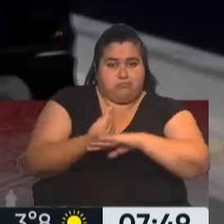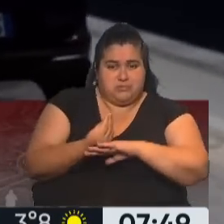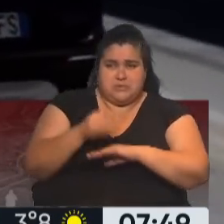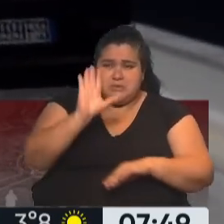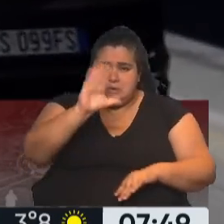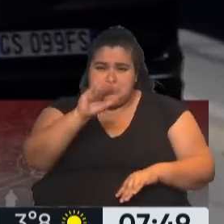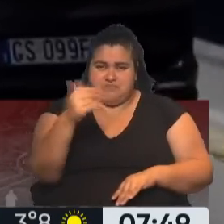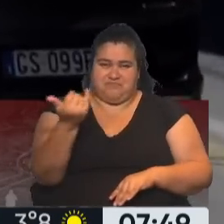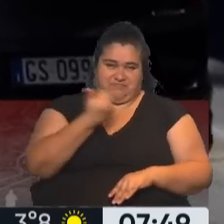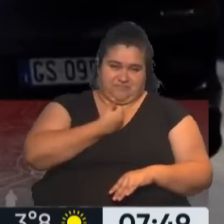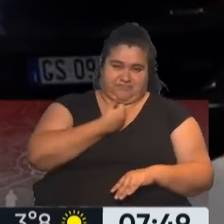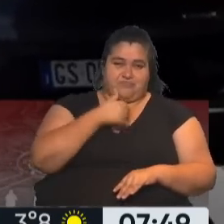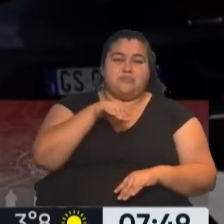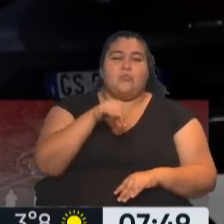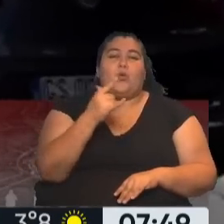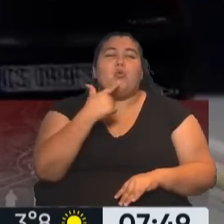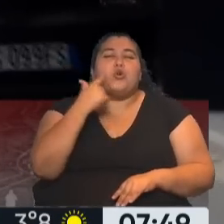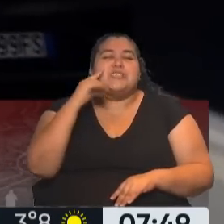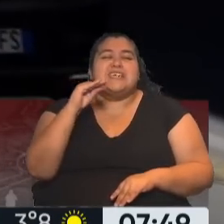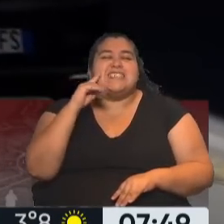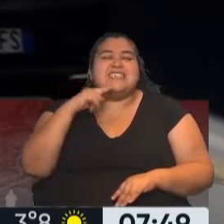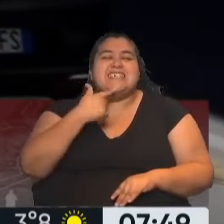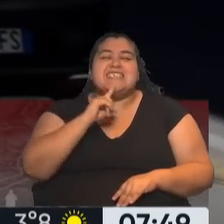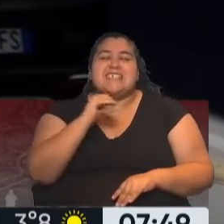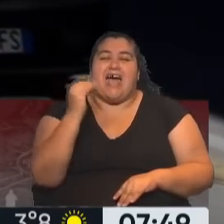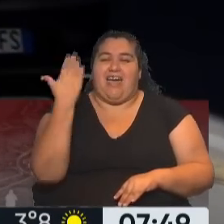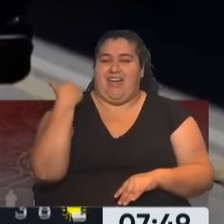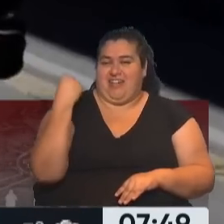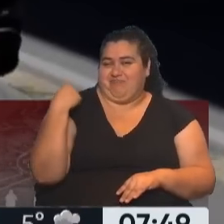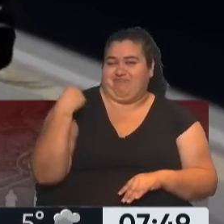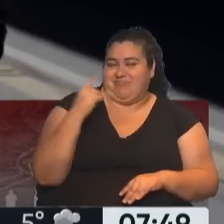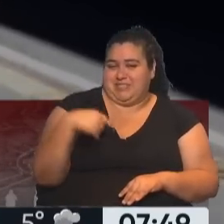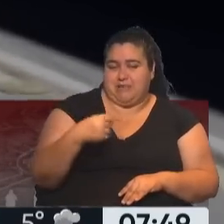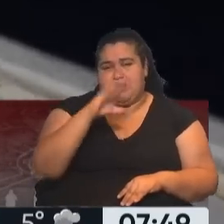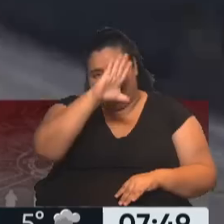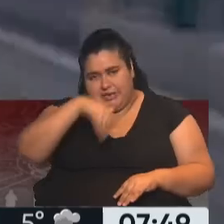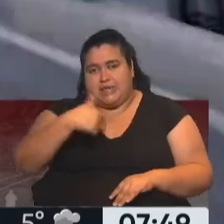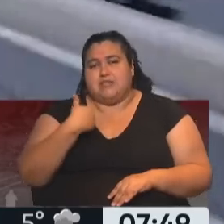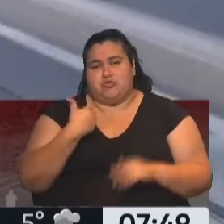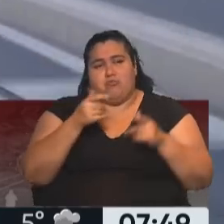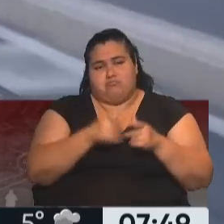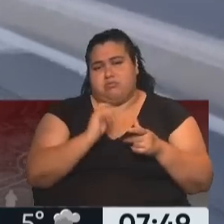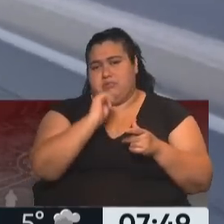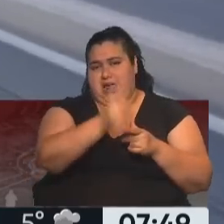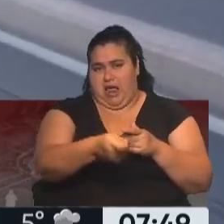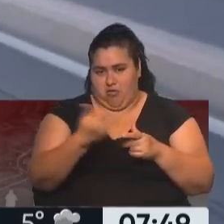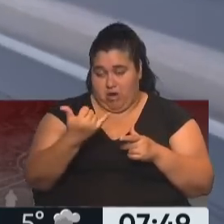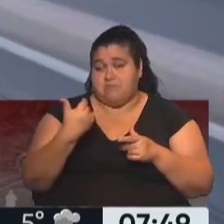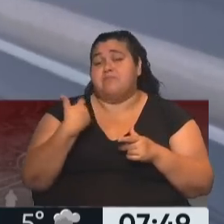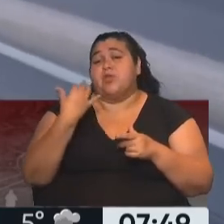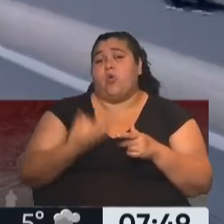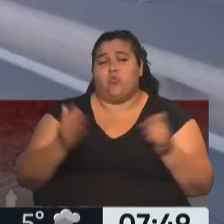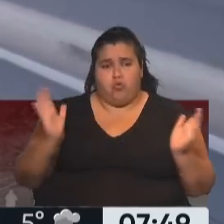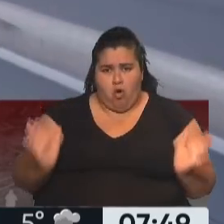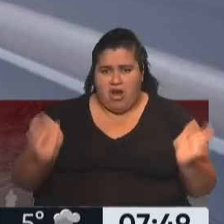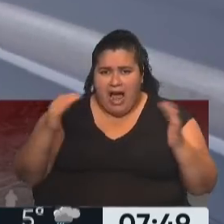musicista, así me decía, venite para la curia cuando puedas que te traje algo de Roma. Y me regaló una caja